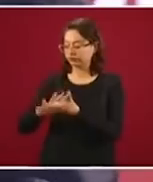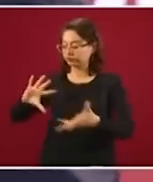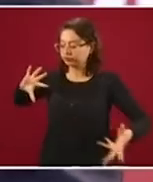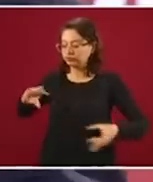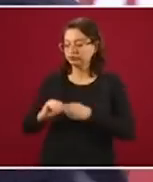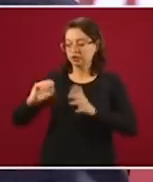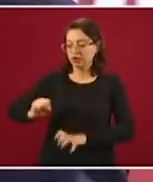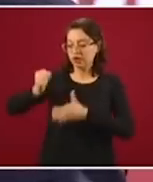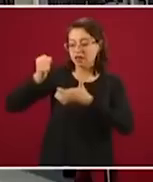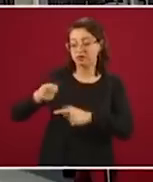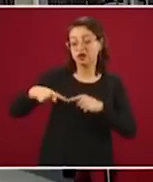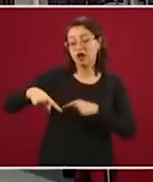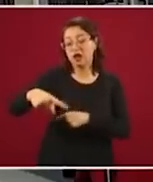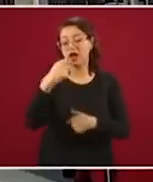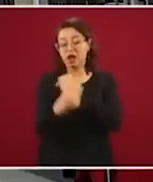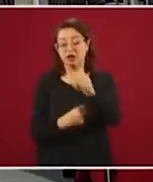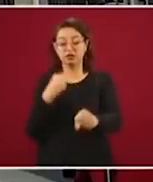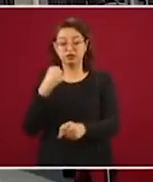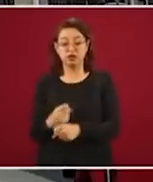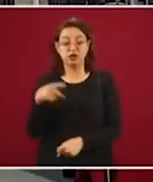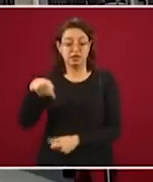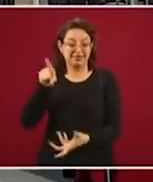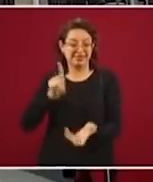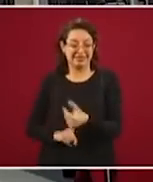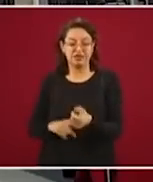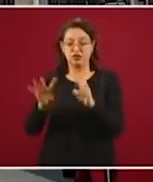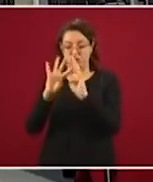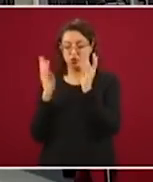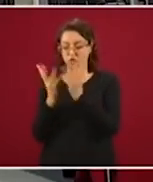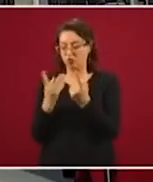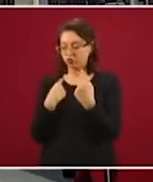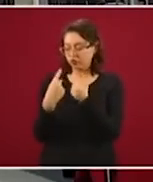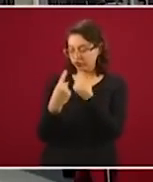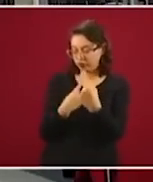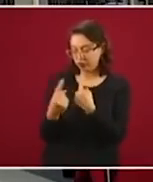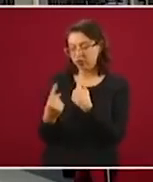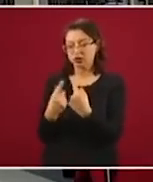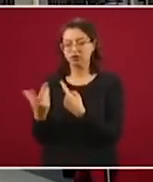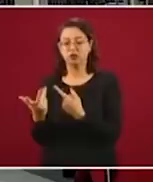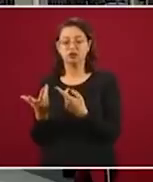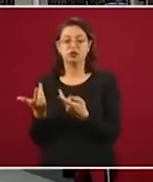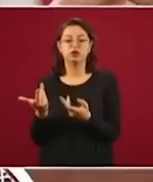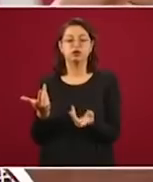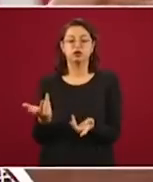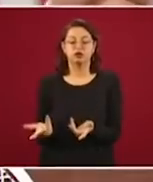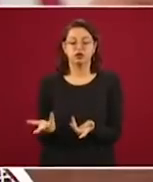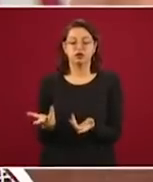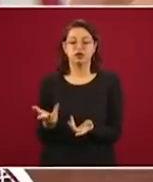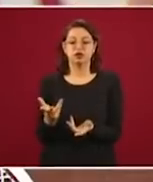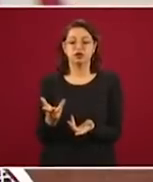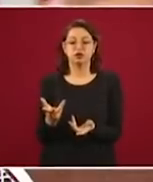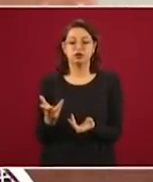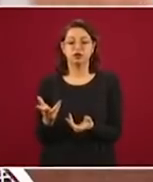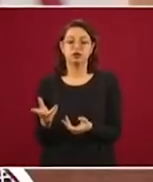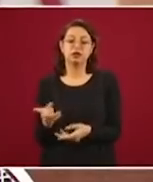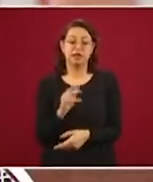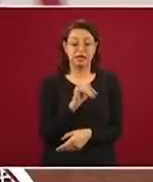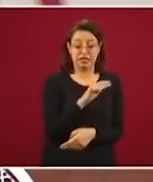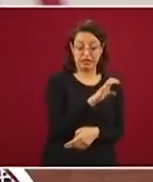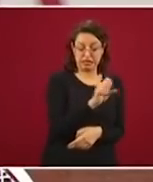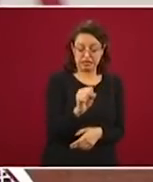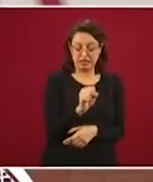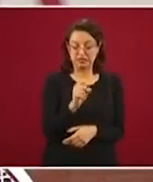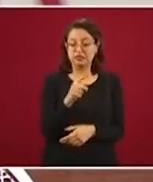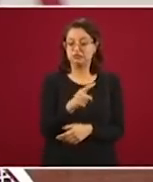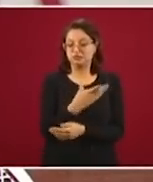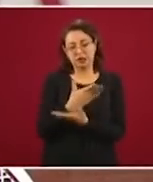año en el Consejo Técnico del Seguro Social. De cualquier manera, aunque no sea un tema del régimen ordinario, se informa